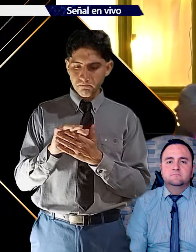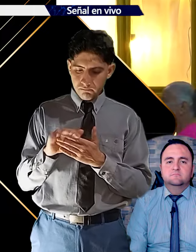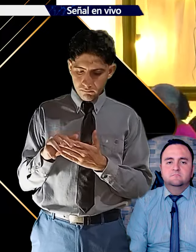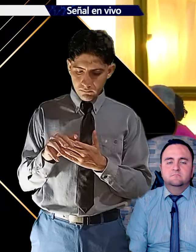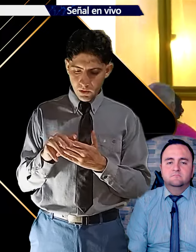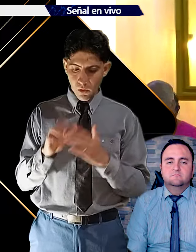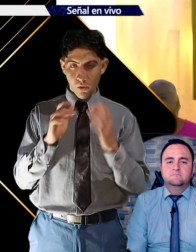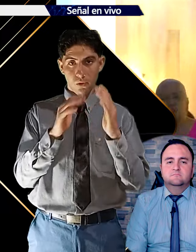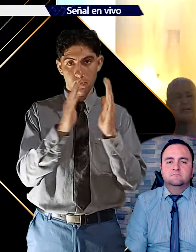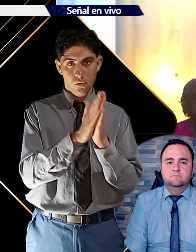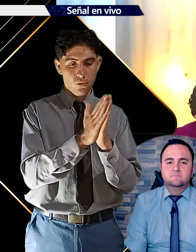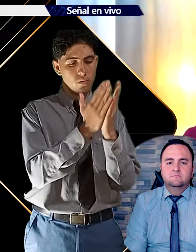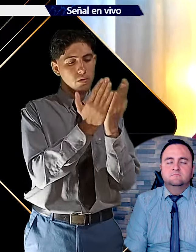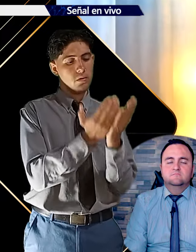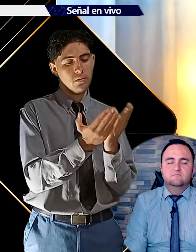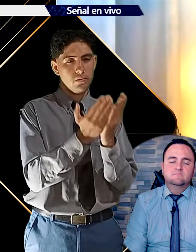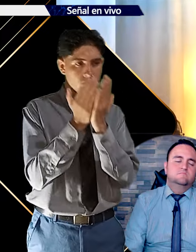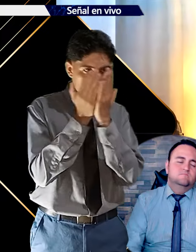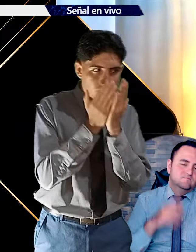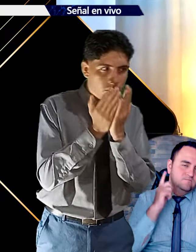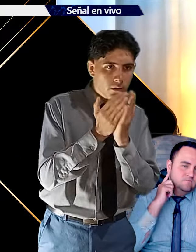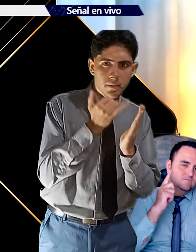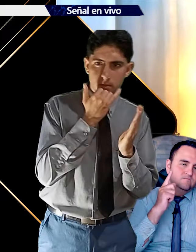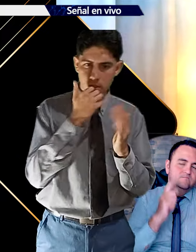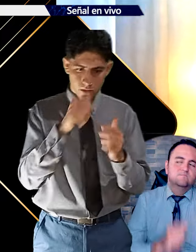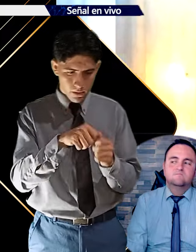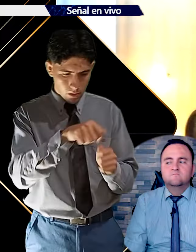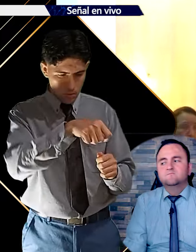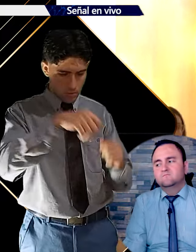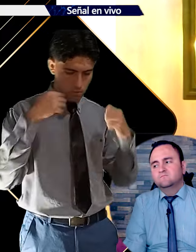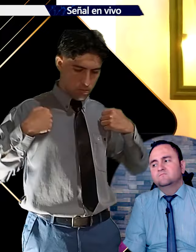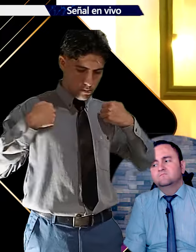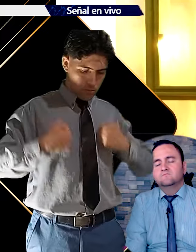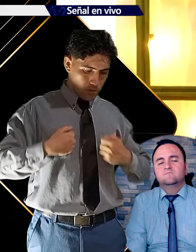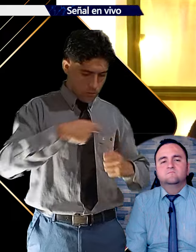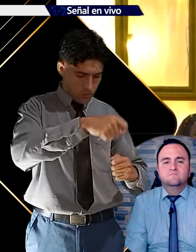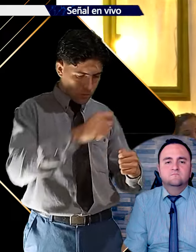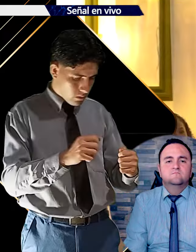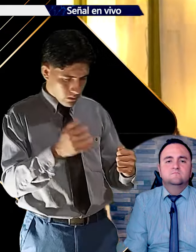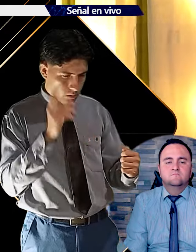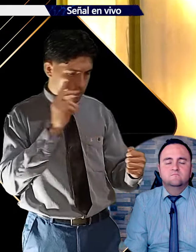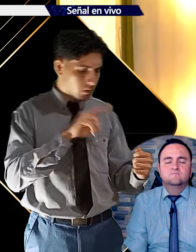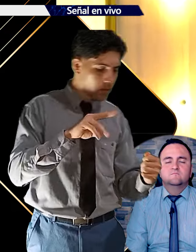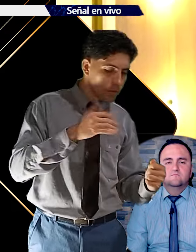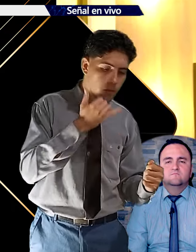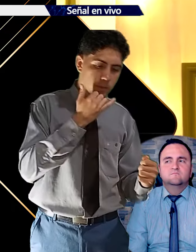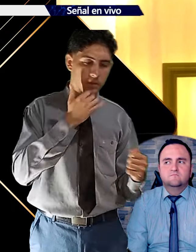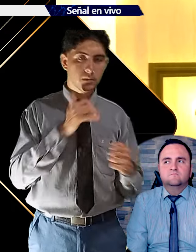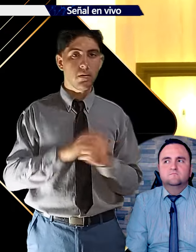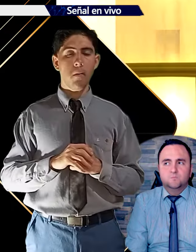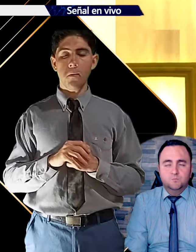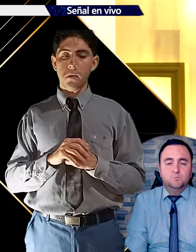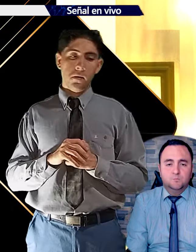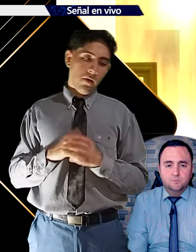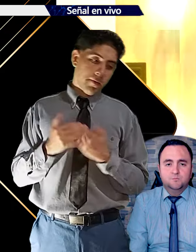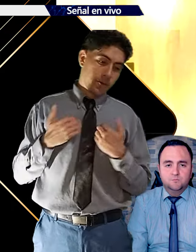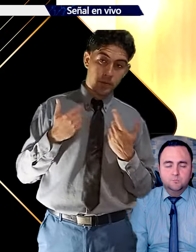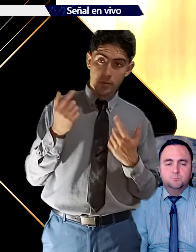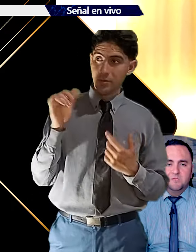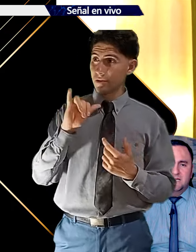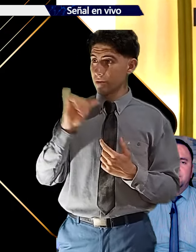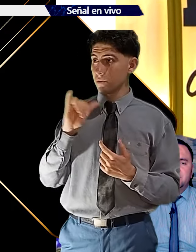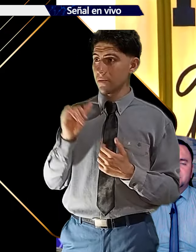cómo los olía cuando llegaban del colegio, y eso que estoy hablando de hace 25 años atrás. Dijo: hermana, y comencé a hacer eso en mi